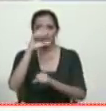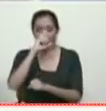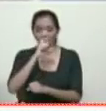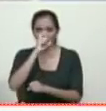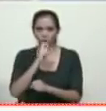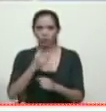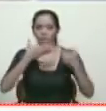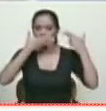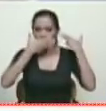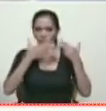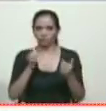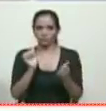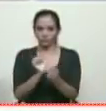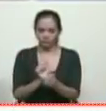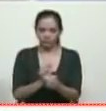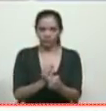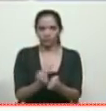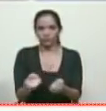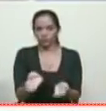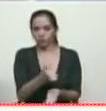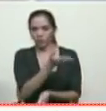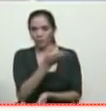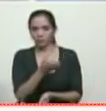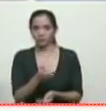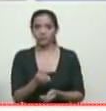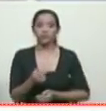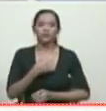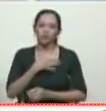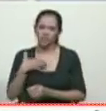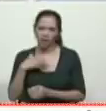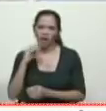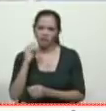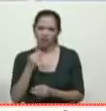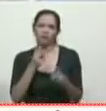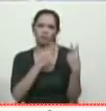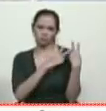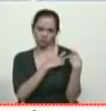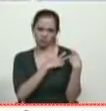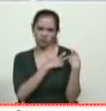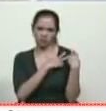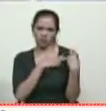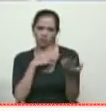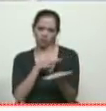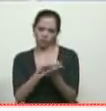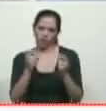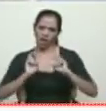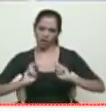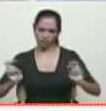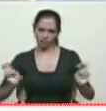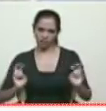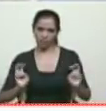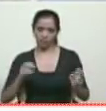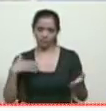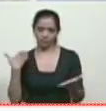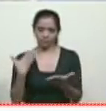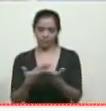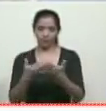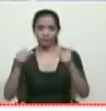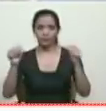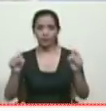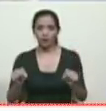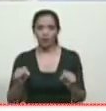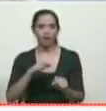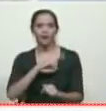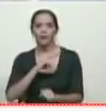llevan secuestrados. Quiero hablarles con responsabilidad con respecto a esto. Hasta ahora no